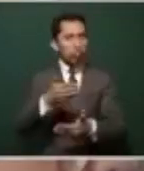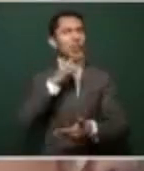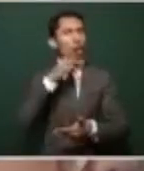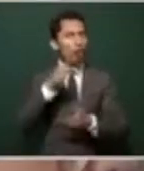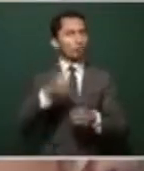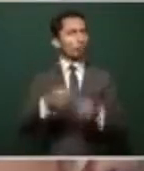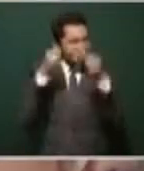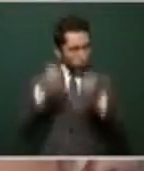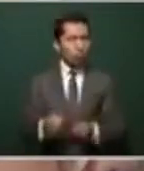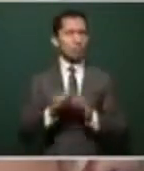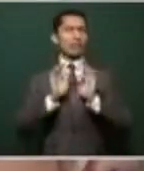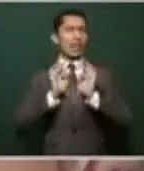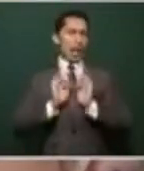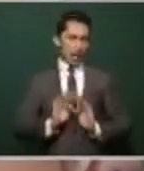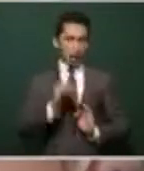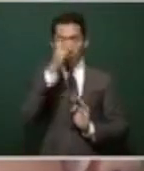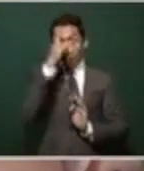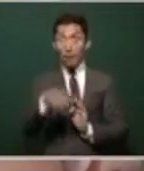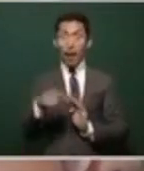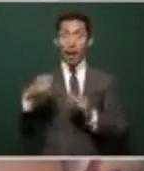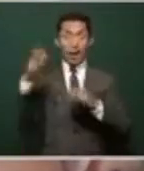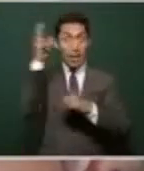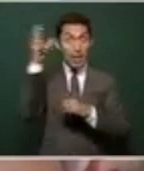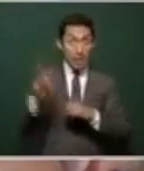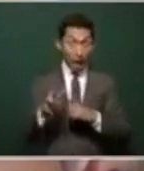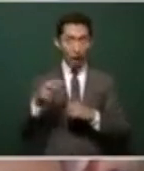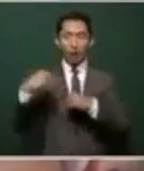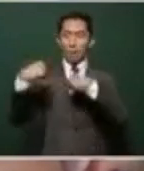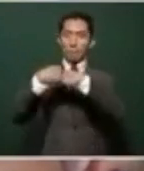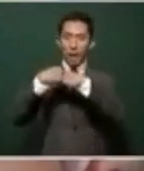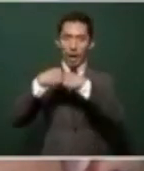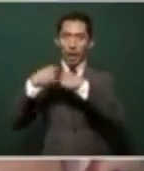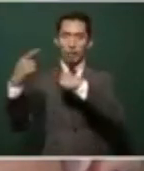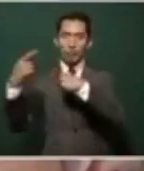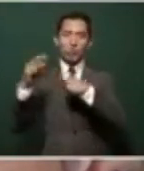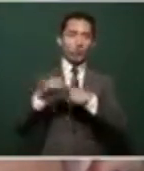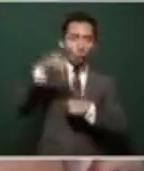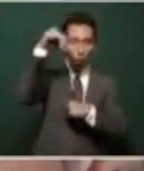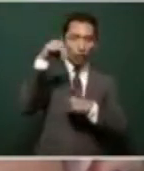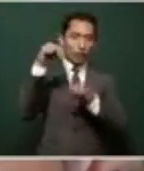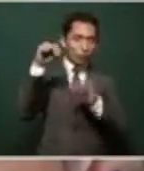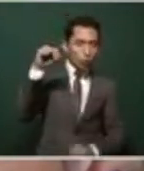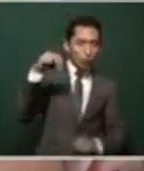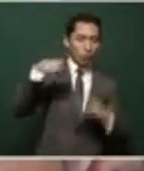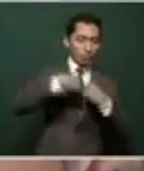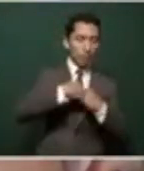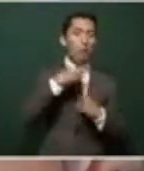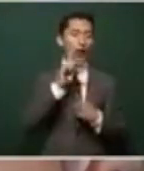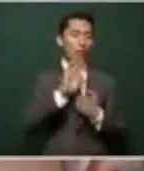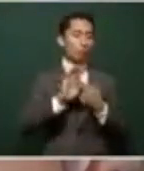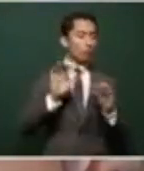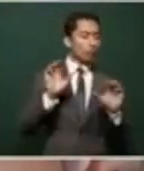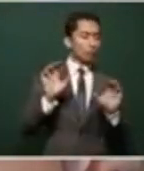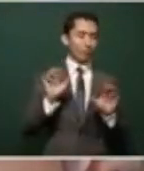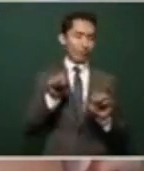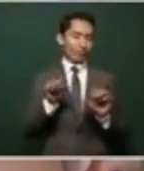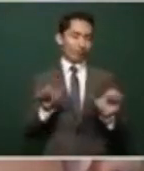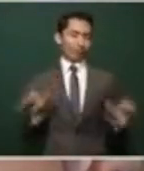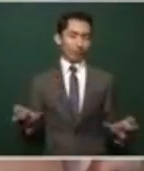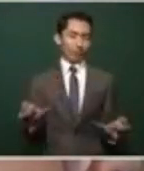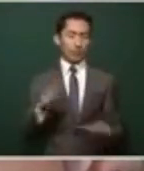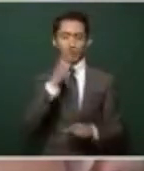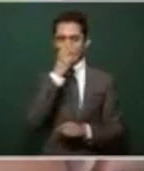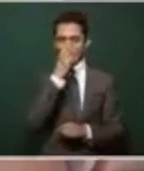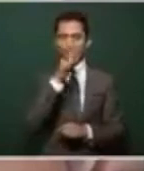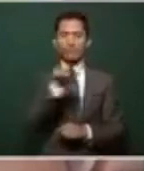precisamente pues blindar las fronteras de Hidalgo, por un lado, y por el otro. En diciembre, que usted